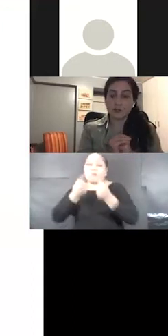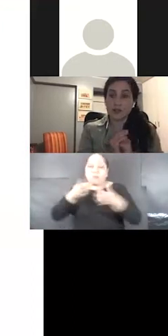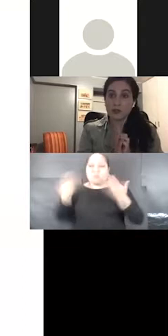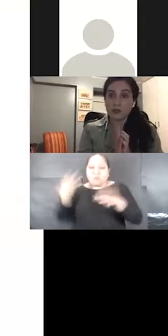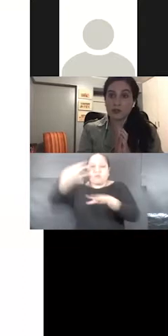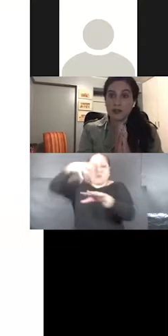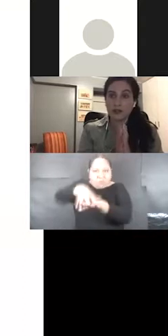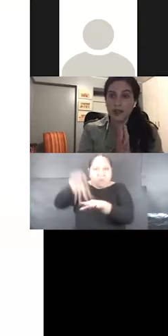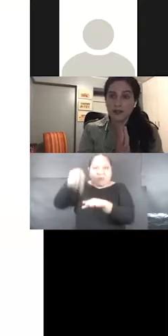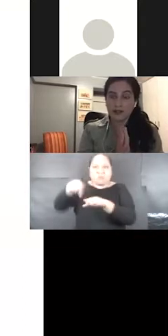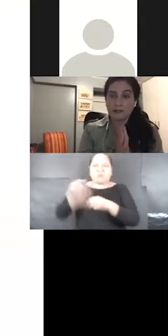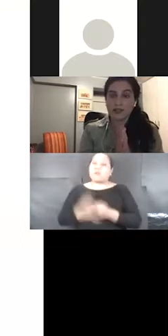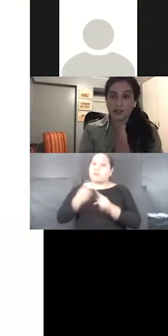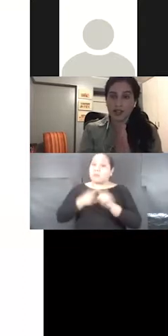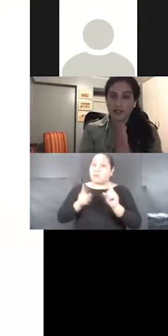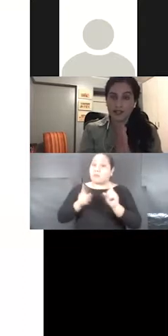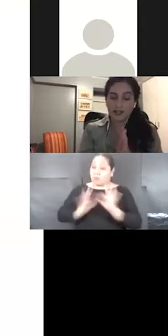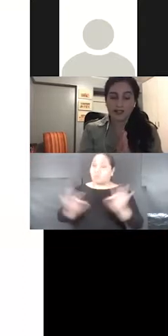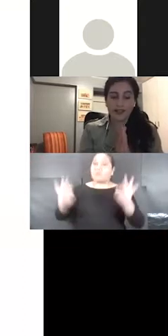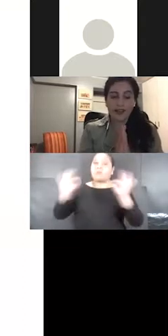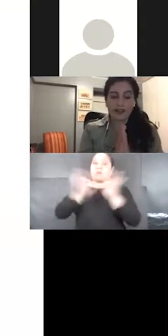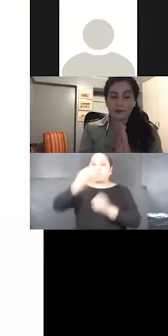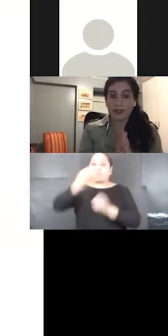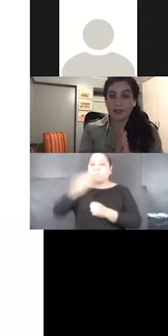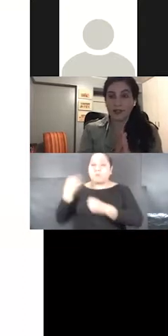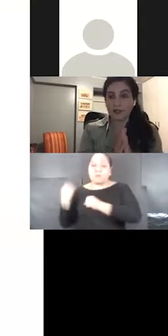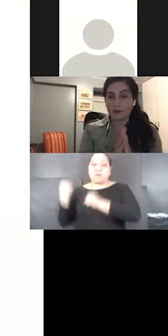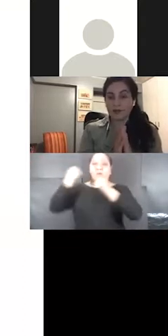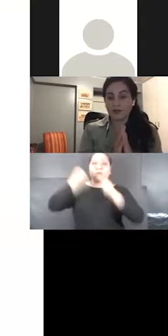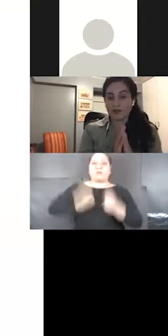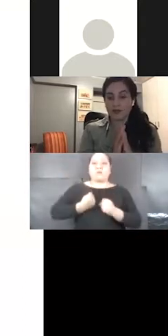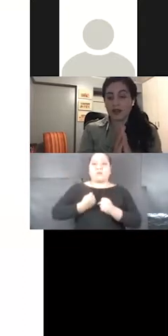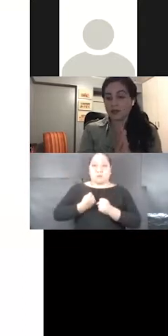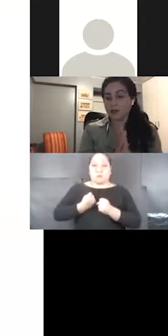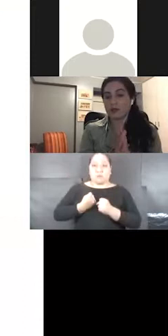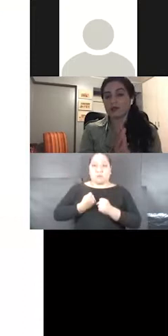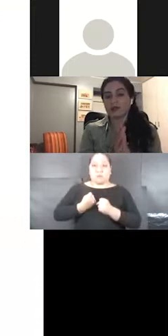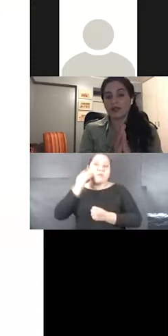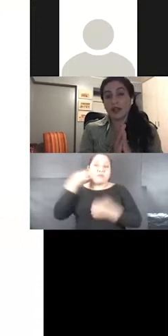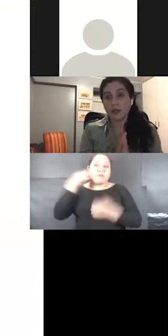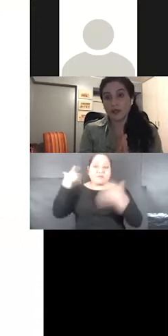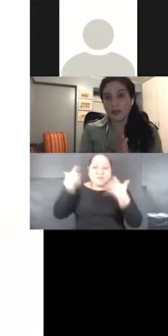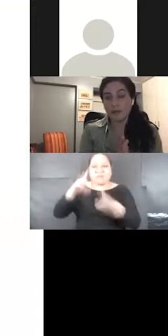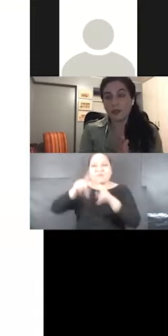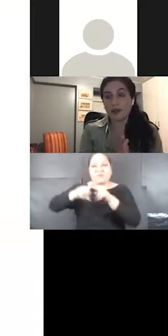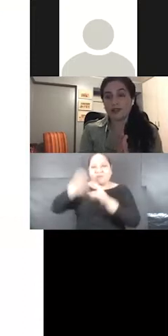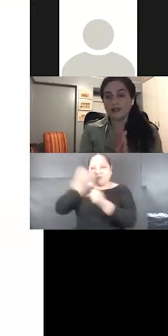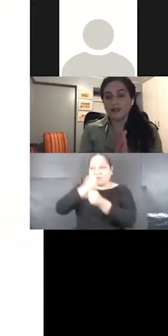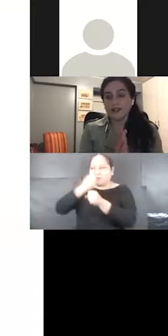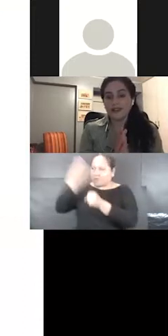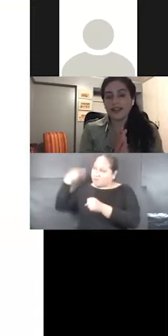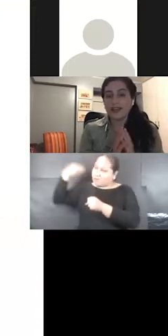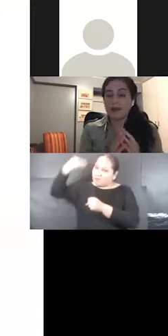nos importa mucho mejorar también y fortalecer la experiencia que venimos trabajando con la lengua de señas